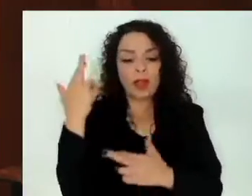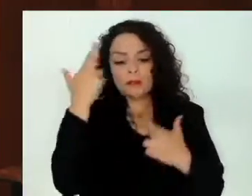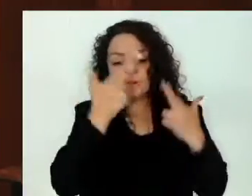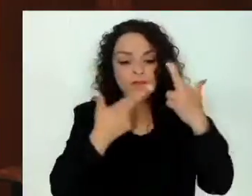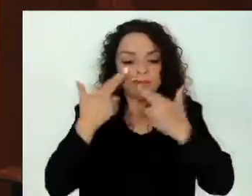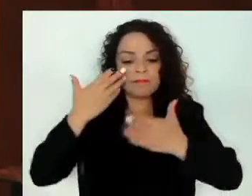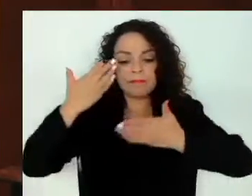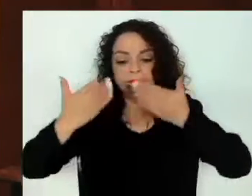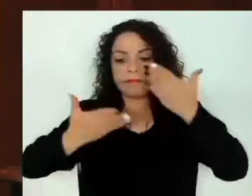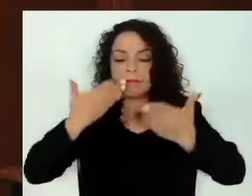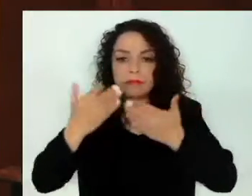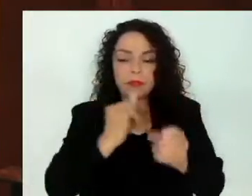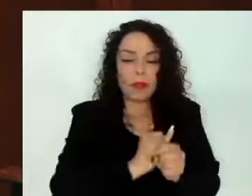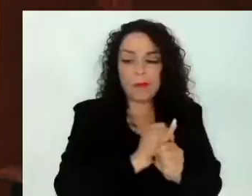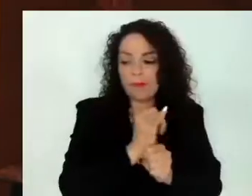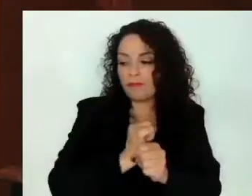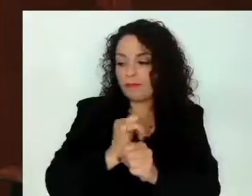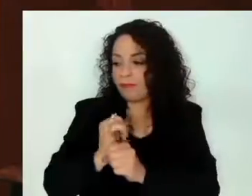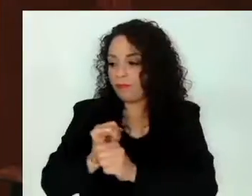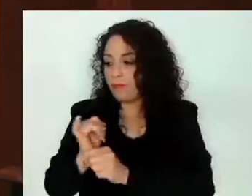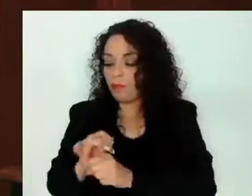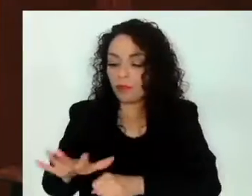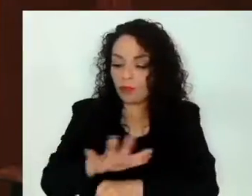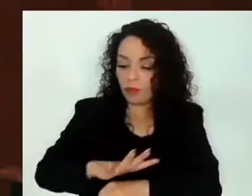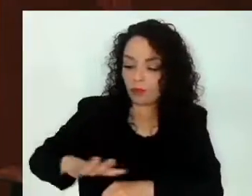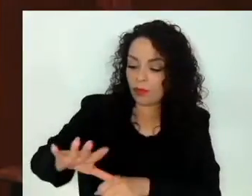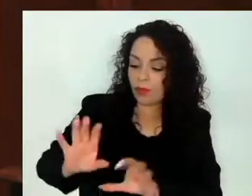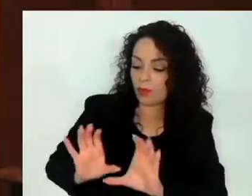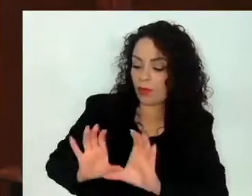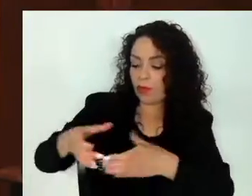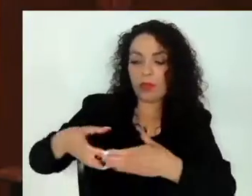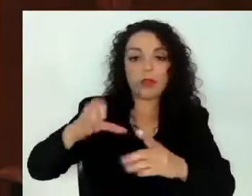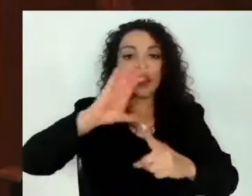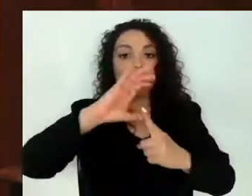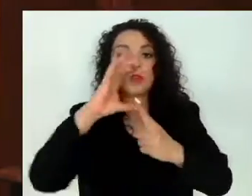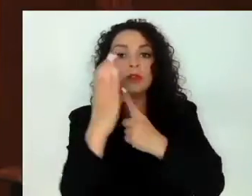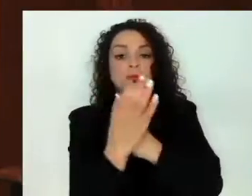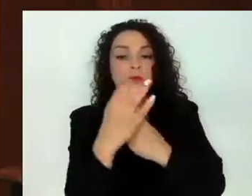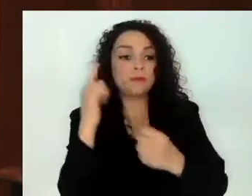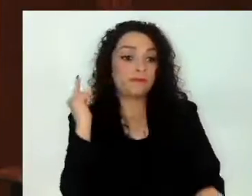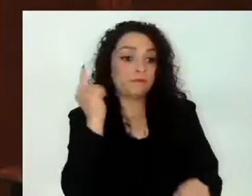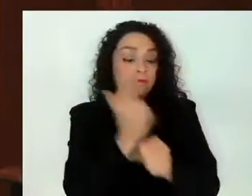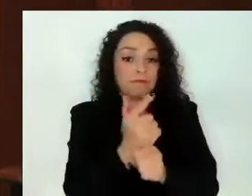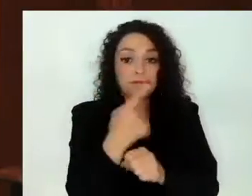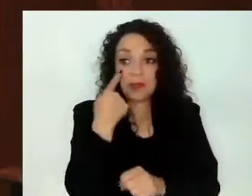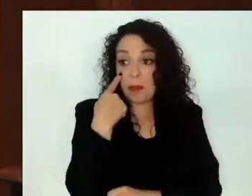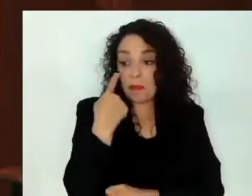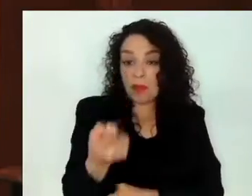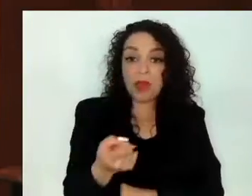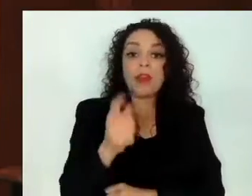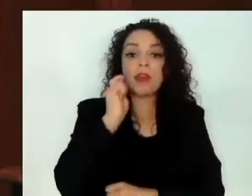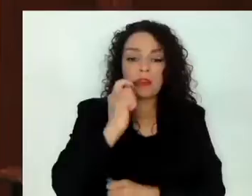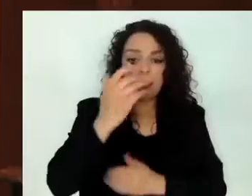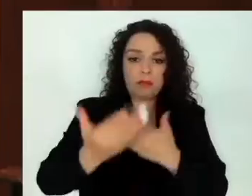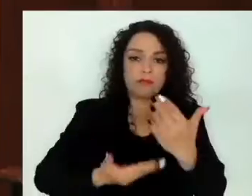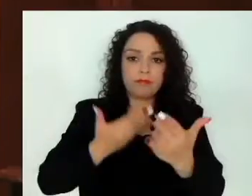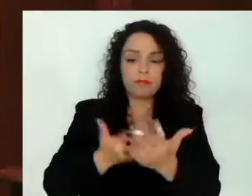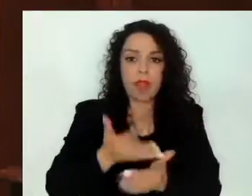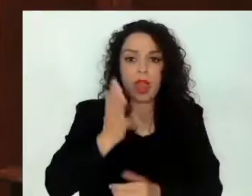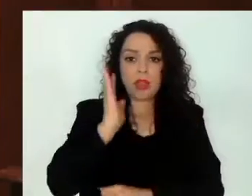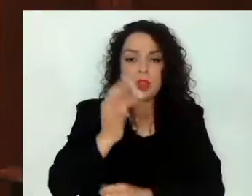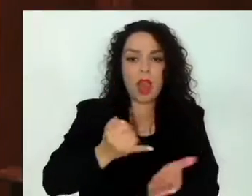que realizamos, las y los integrantes de las comisiones, advertimos que, mediante la iniciativa de decreto, se